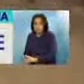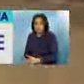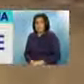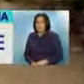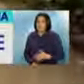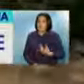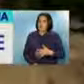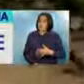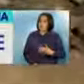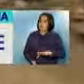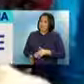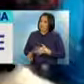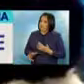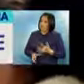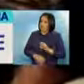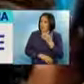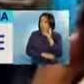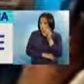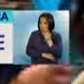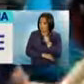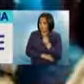a la muerte, Colombia.